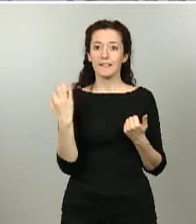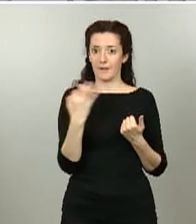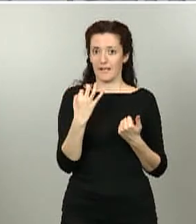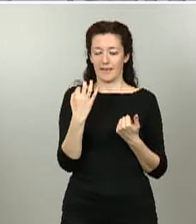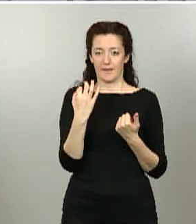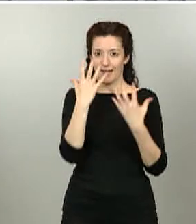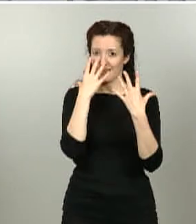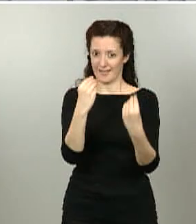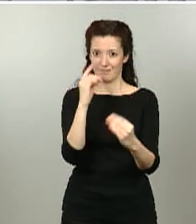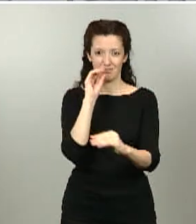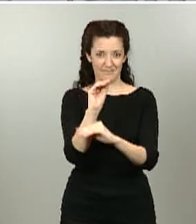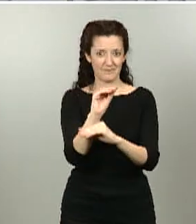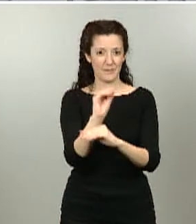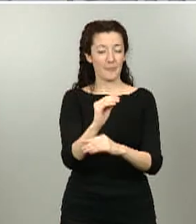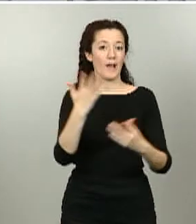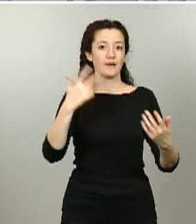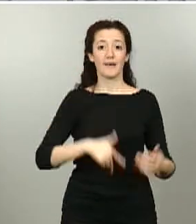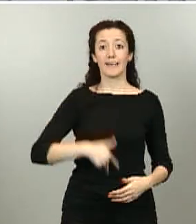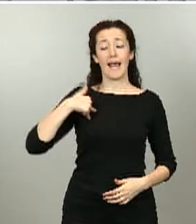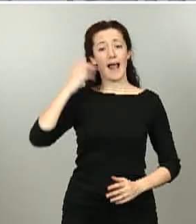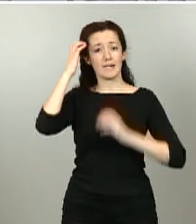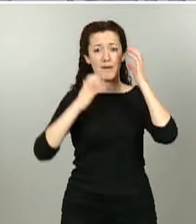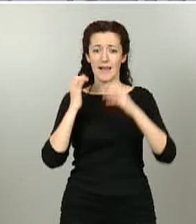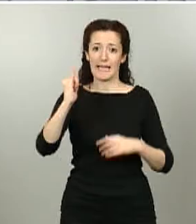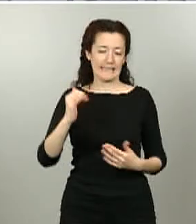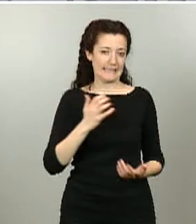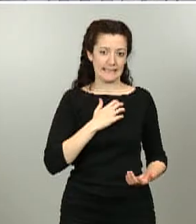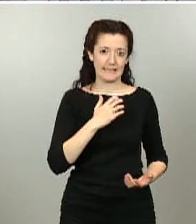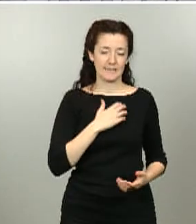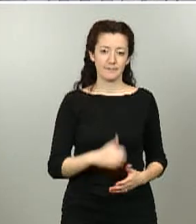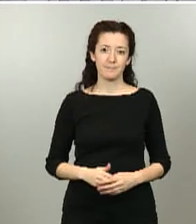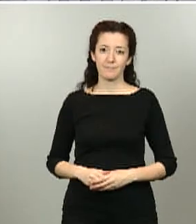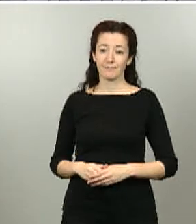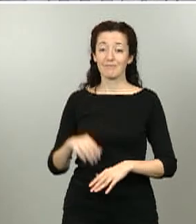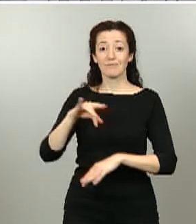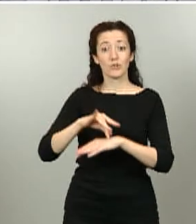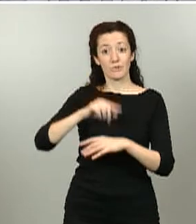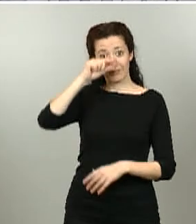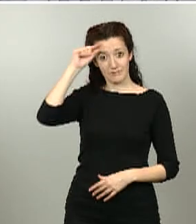nada generalizar ahora mismo a ningún otro animal. Doctor Fernando Simón, muchísimas gracias por